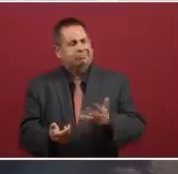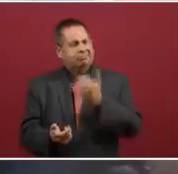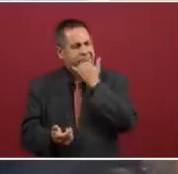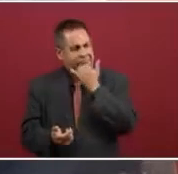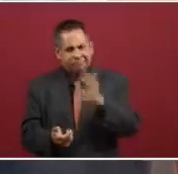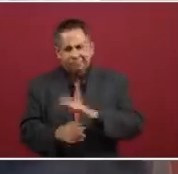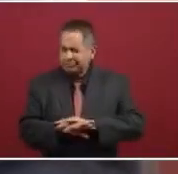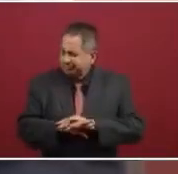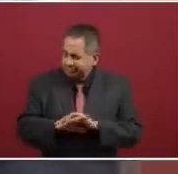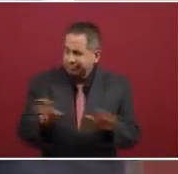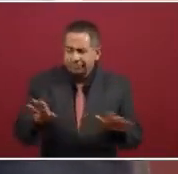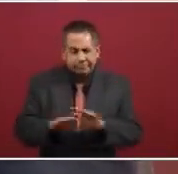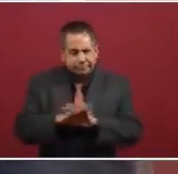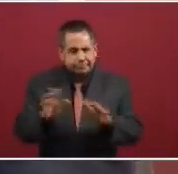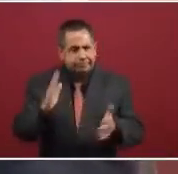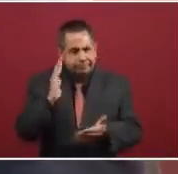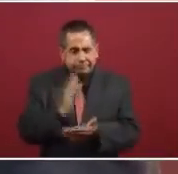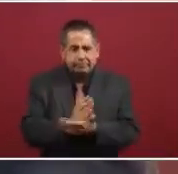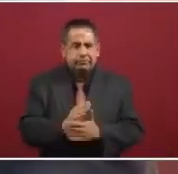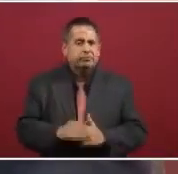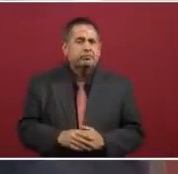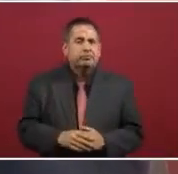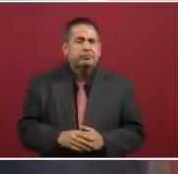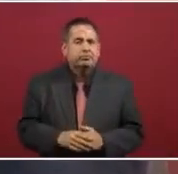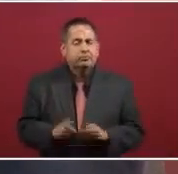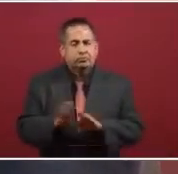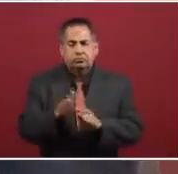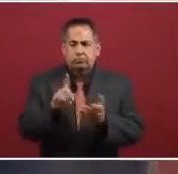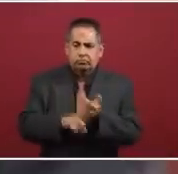Que se acabe toda